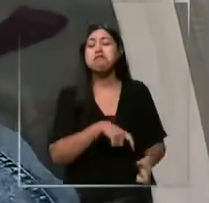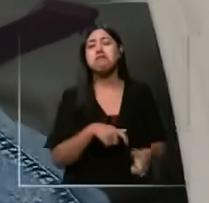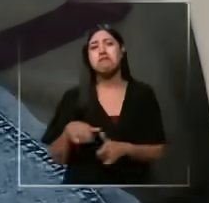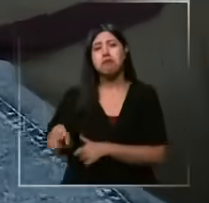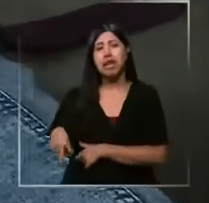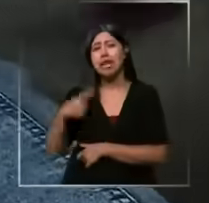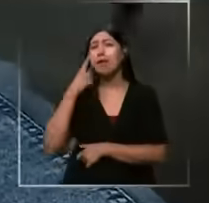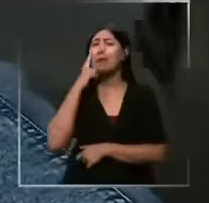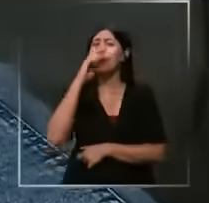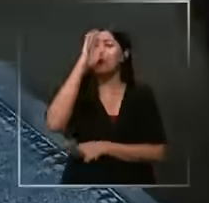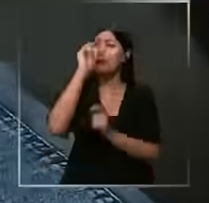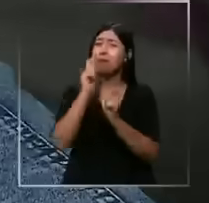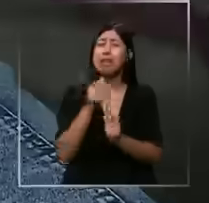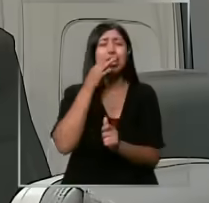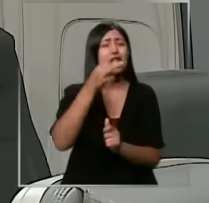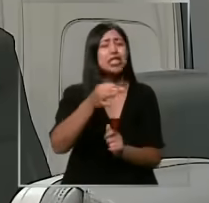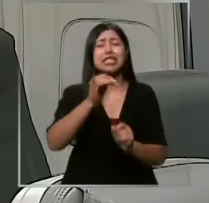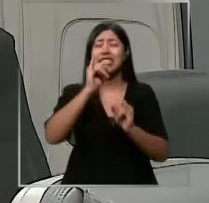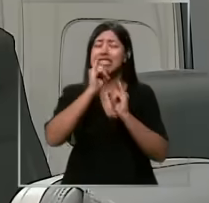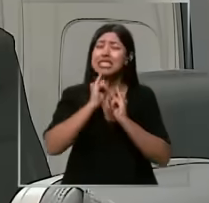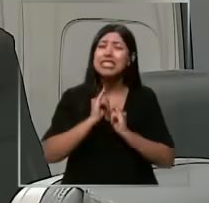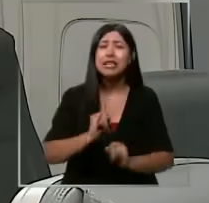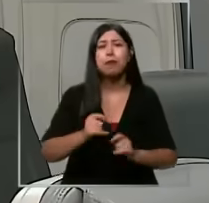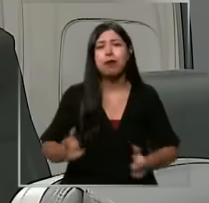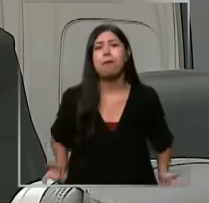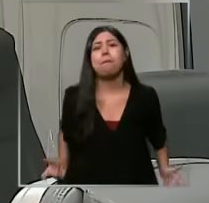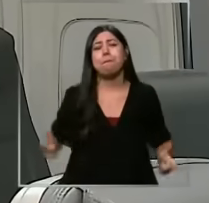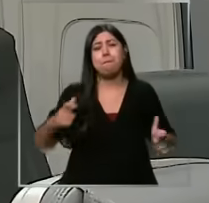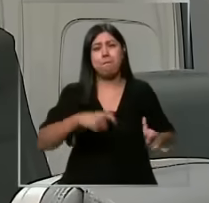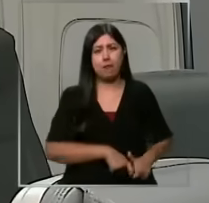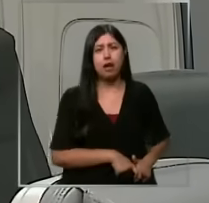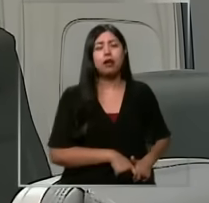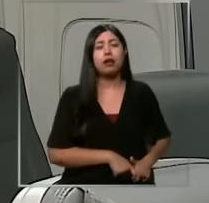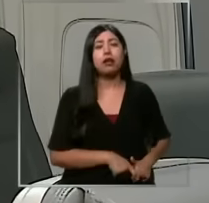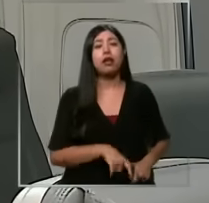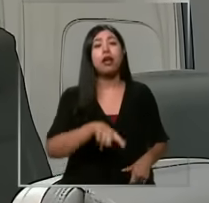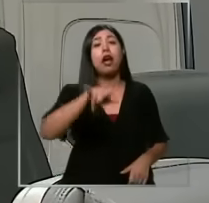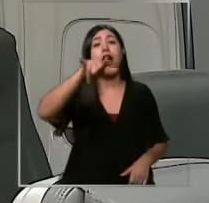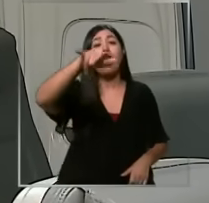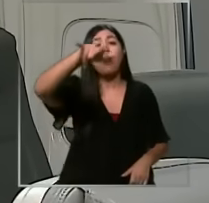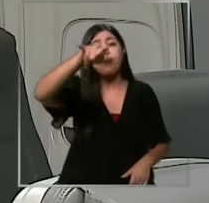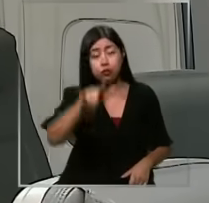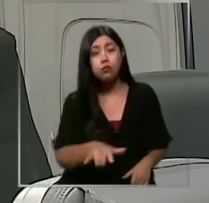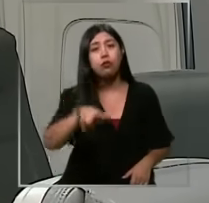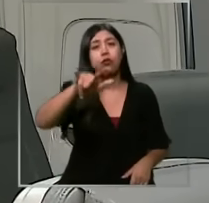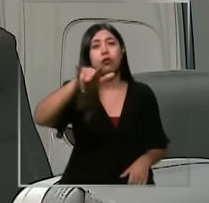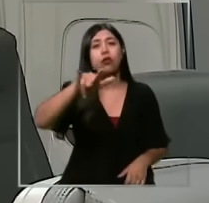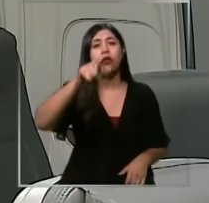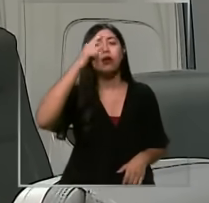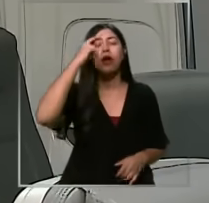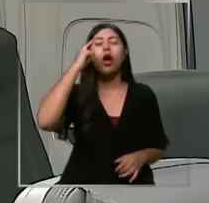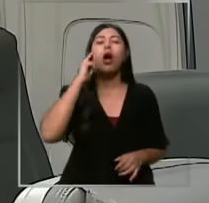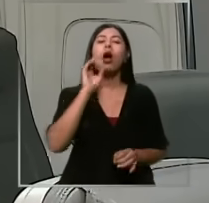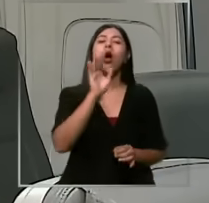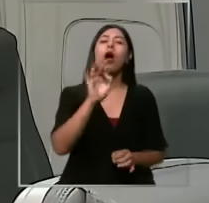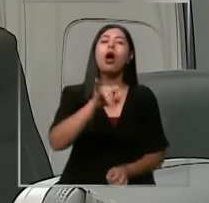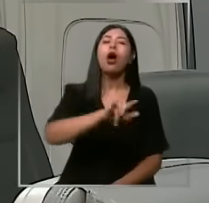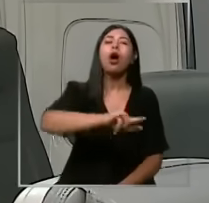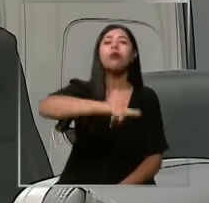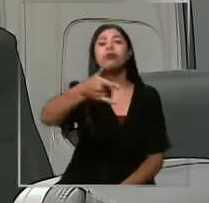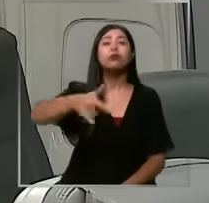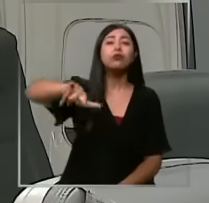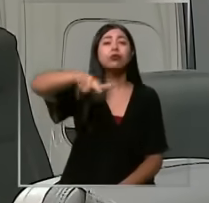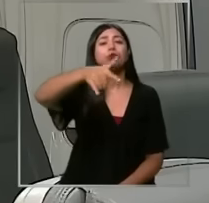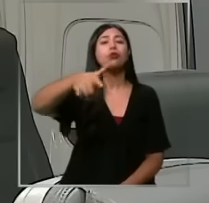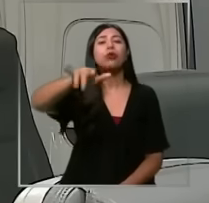expertos llaman a usarlo siempre. Cierto, si es que el avión cae en turbulencia o